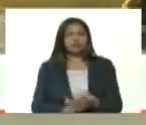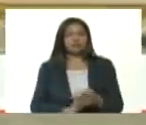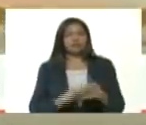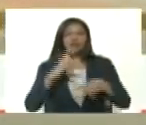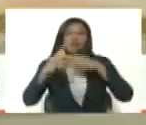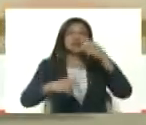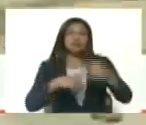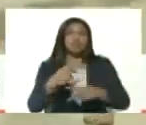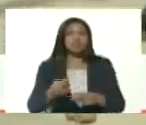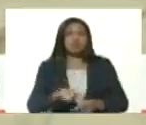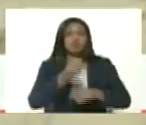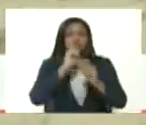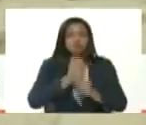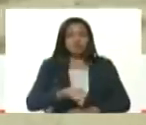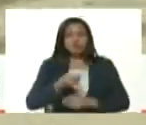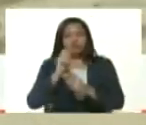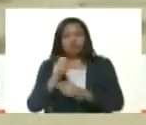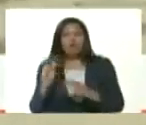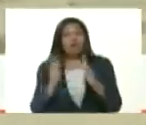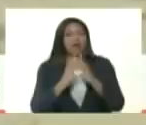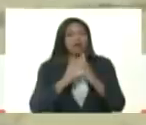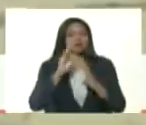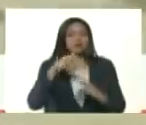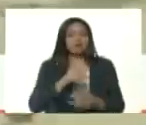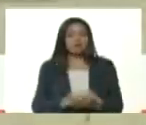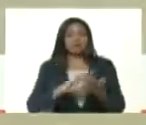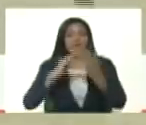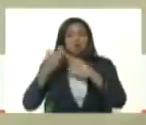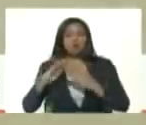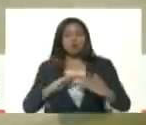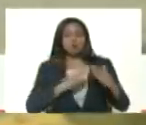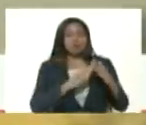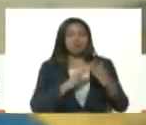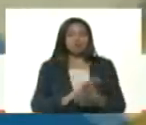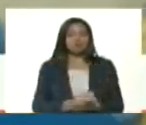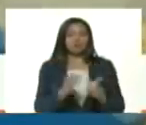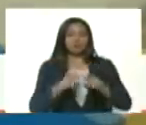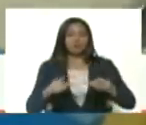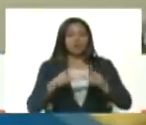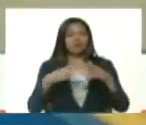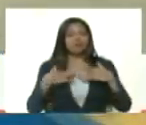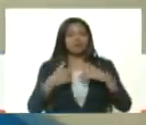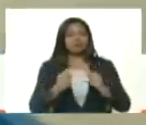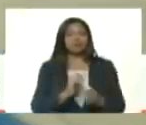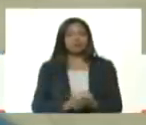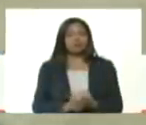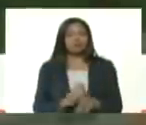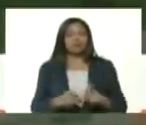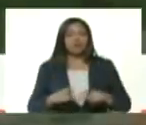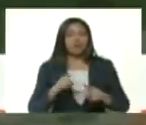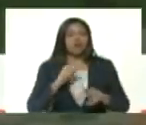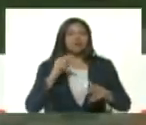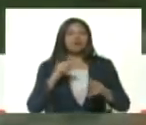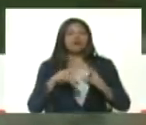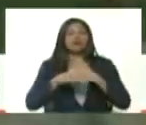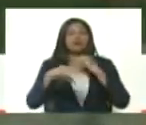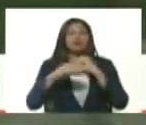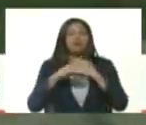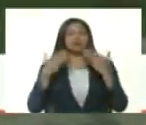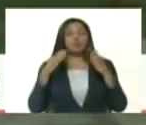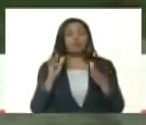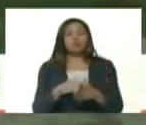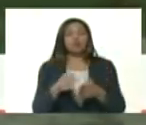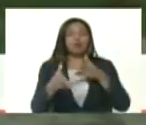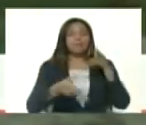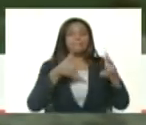de desinfección también lo estamos haciendo en los hogares, en las comunidades, en los espacios de salud, en los espacios de transporte público, el metro, el